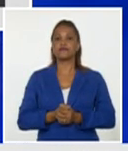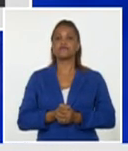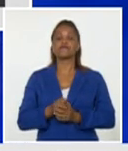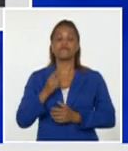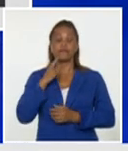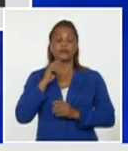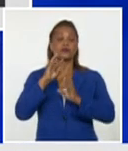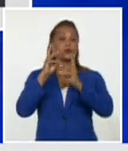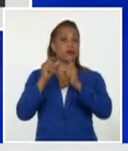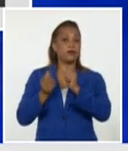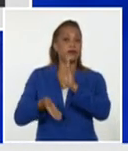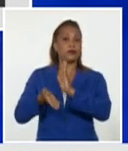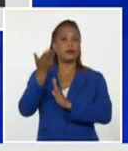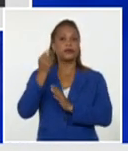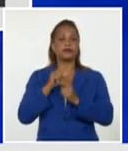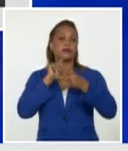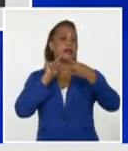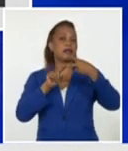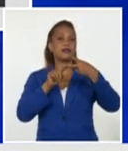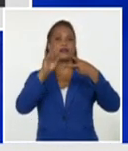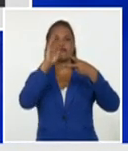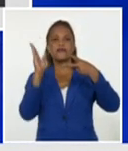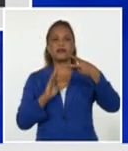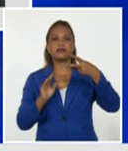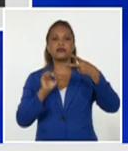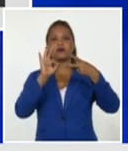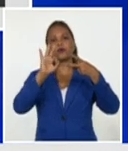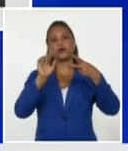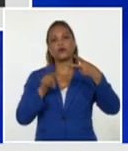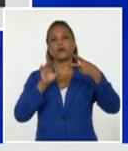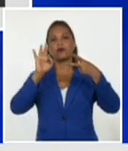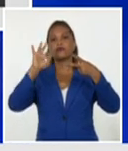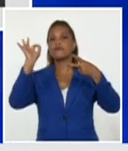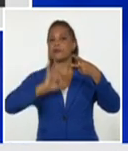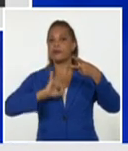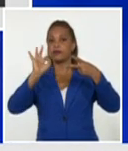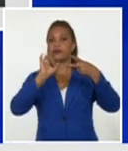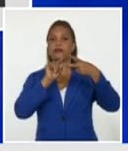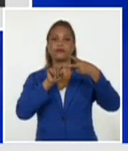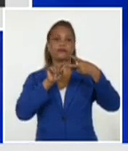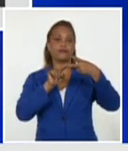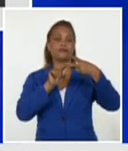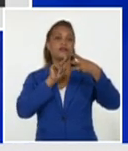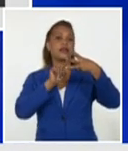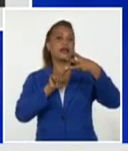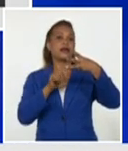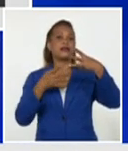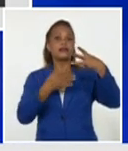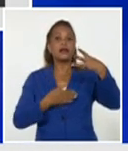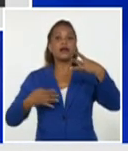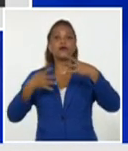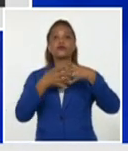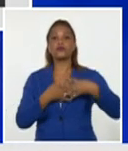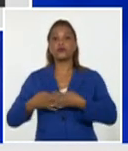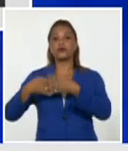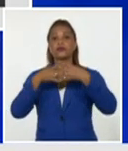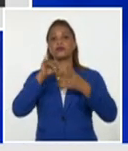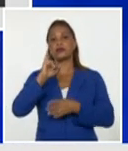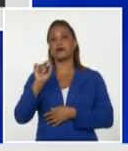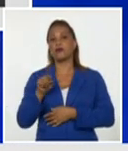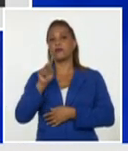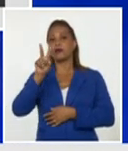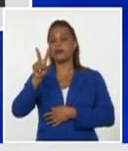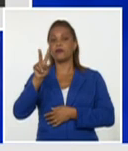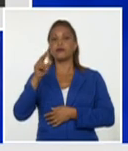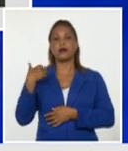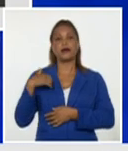412.431. Le sigue Brasil con el 8,8%, Estados Unidos de 6,2%,